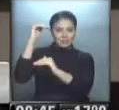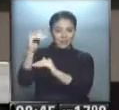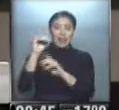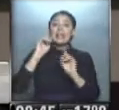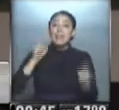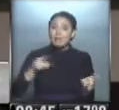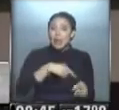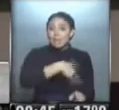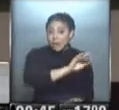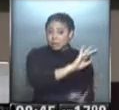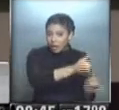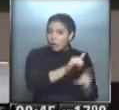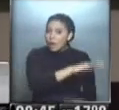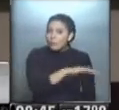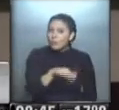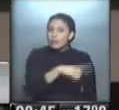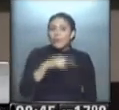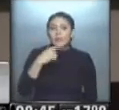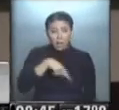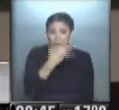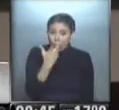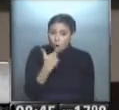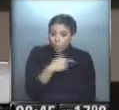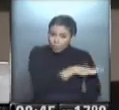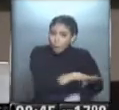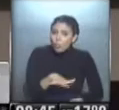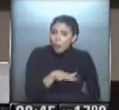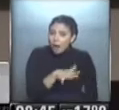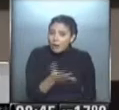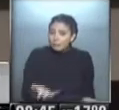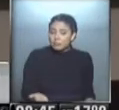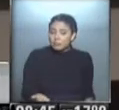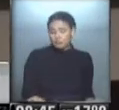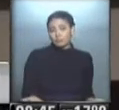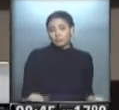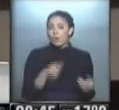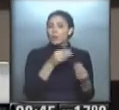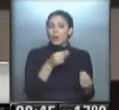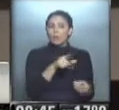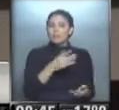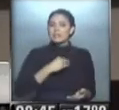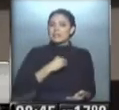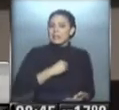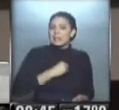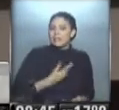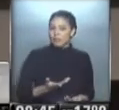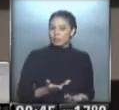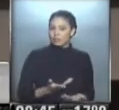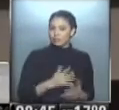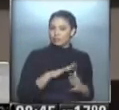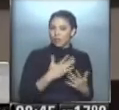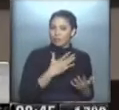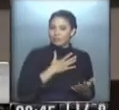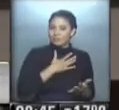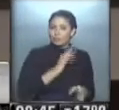muchos de estos chicos dicen que les gusta a sus barrios pero esto tiene que ver con el apego afectivo que tienen